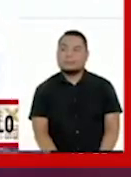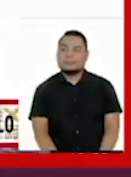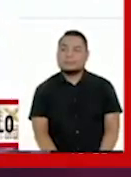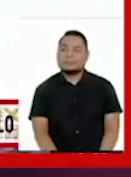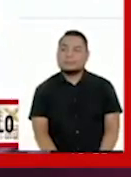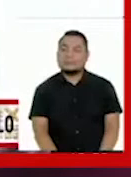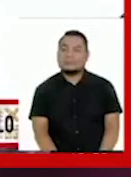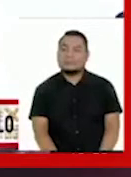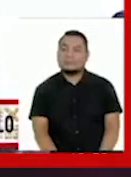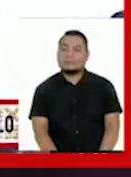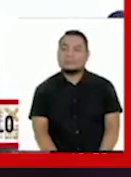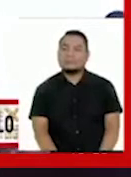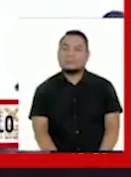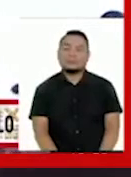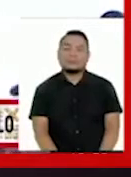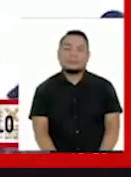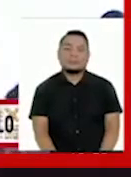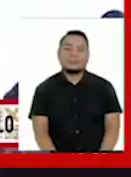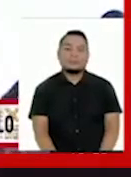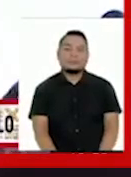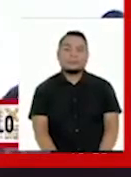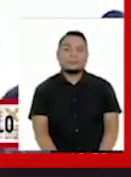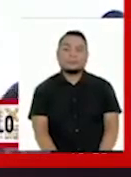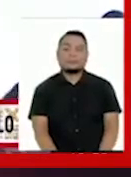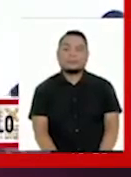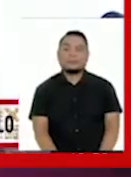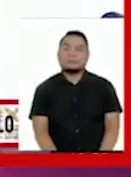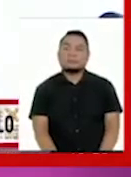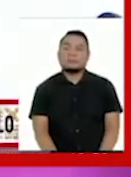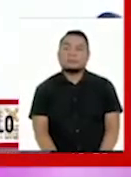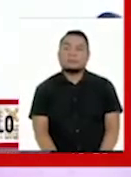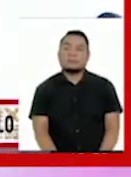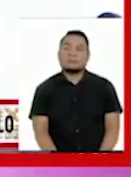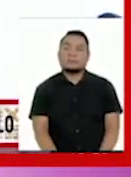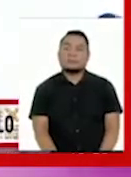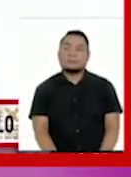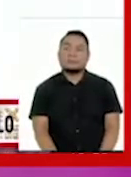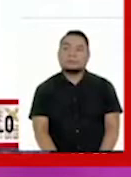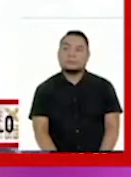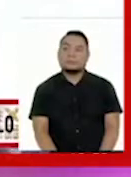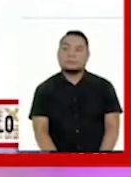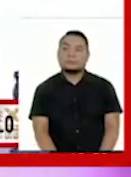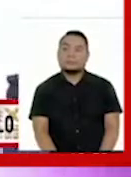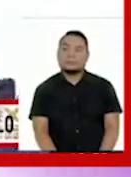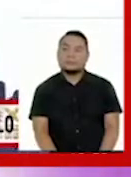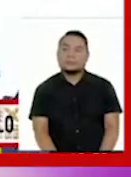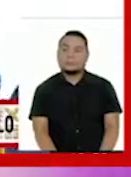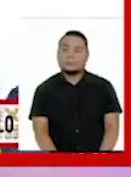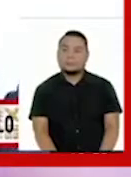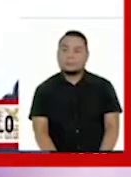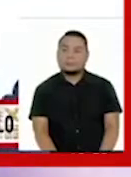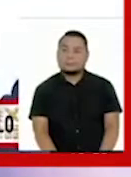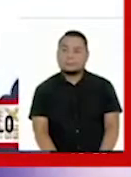derecha neoliberal durante estas 4 décadas, que también le pedían prudencia y le pedían que a lo mejor había que negociar